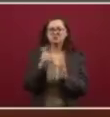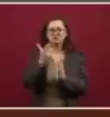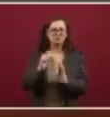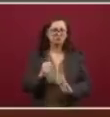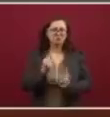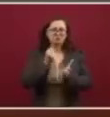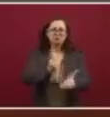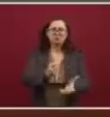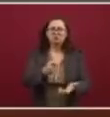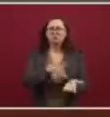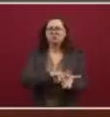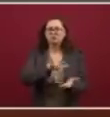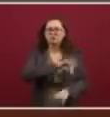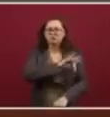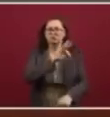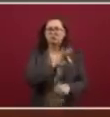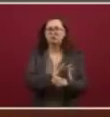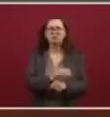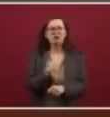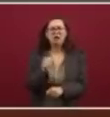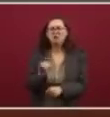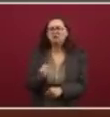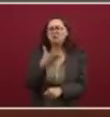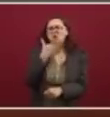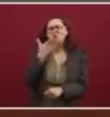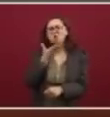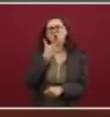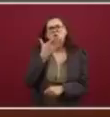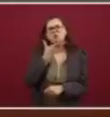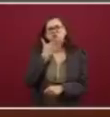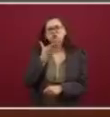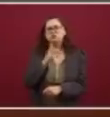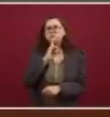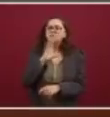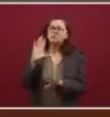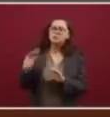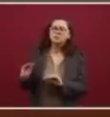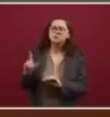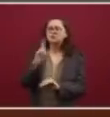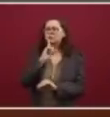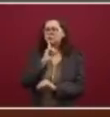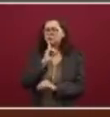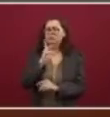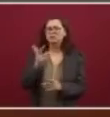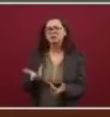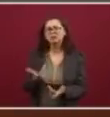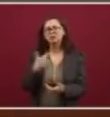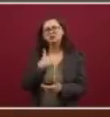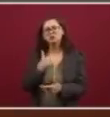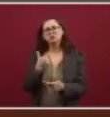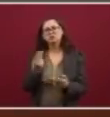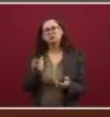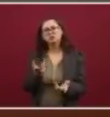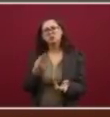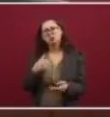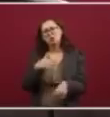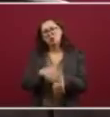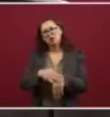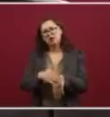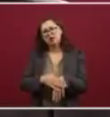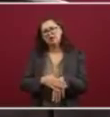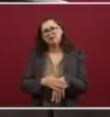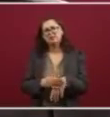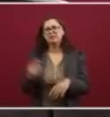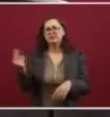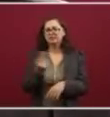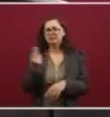era una forma de acallar al sector empresarial. Yo le decía la necesidad de poner un